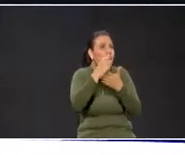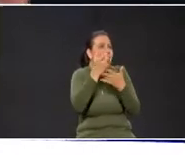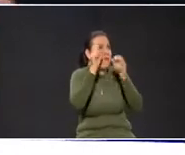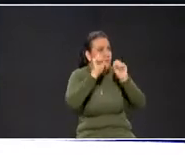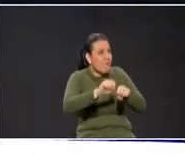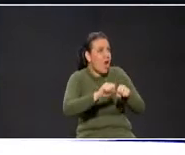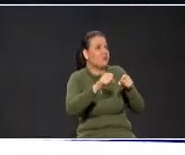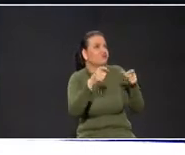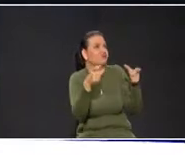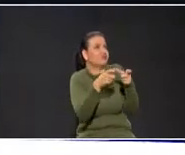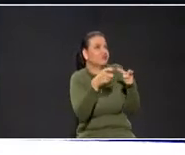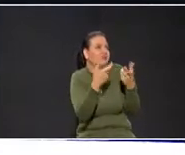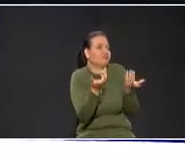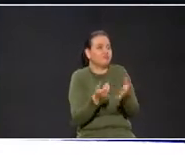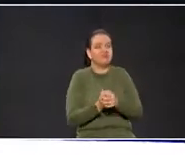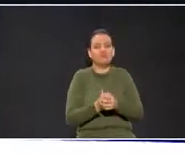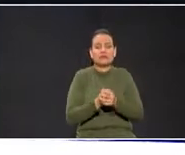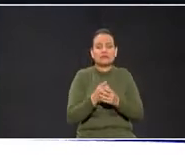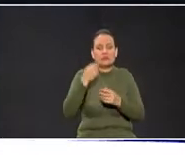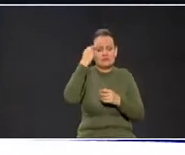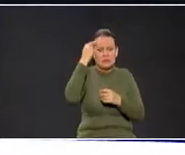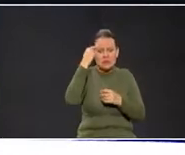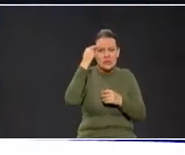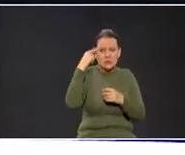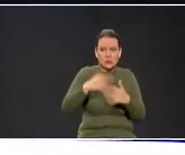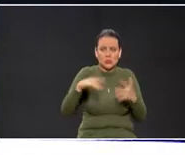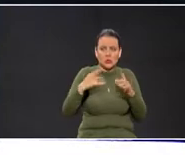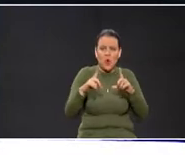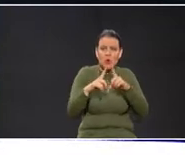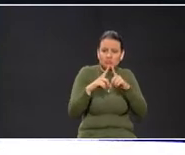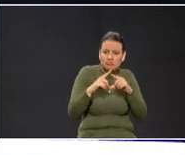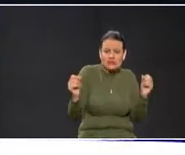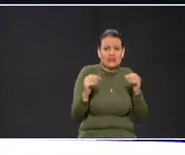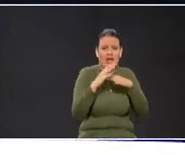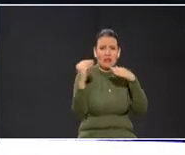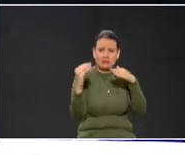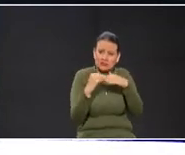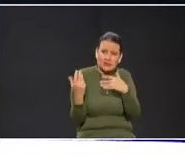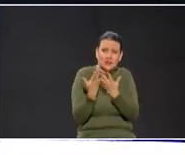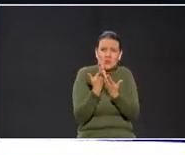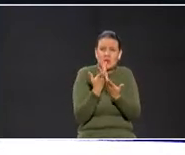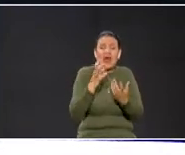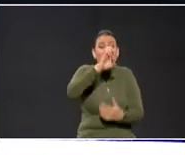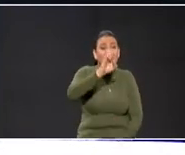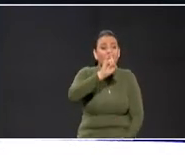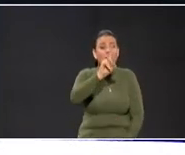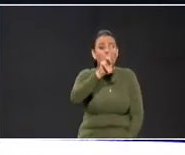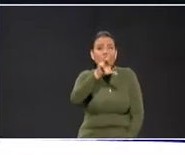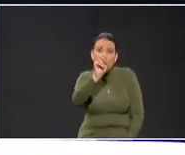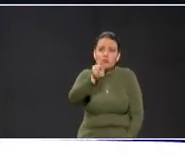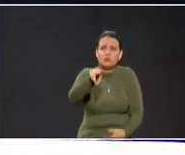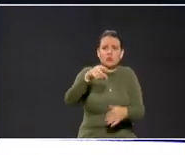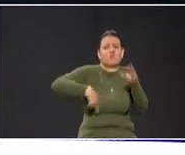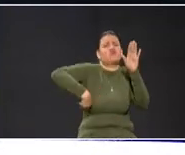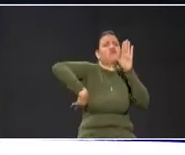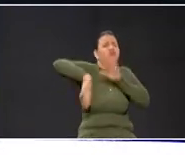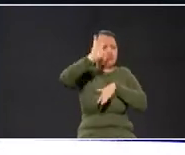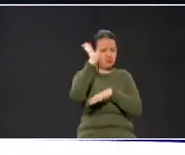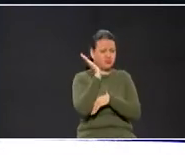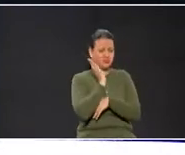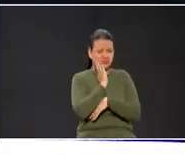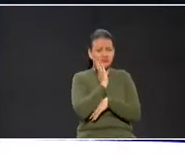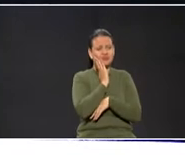de euros por lo siguiente esa es la política internacional de naciones unidas que es el emprendimiento y lo otro es el empleo